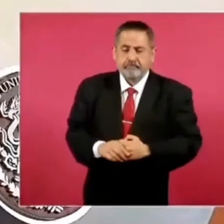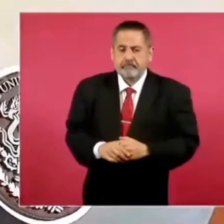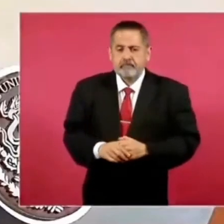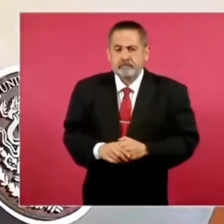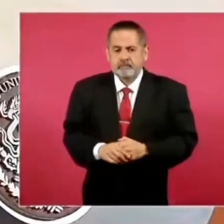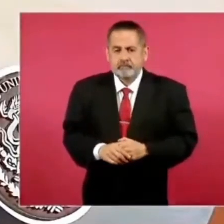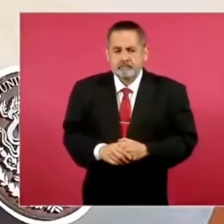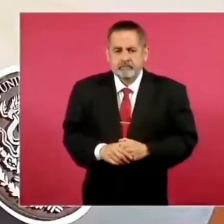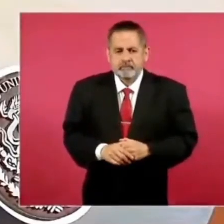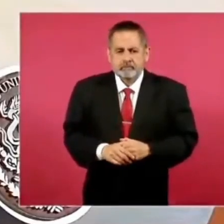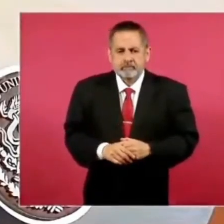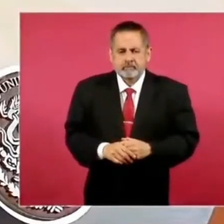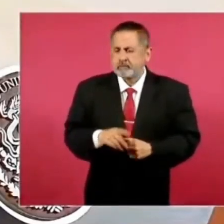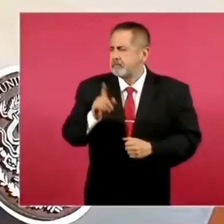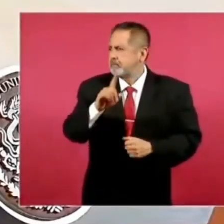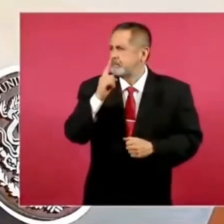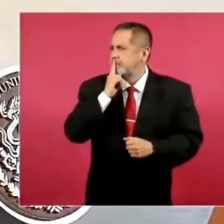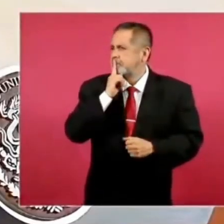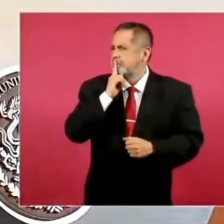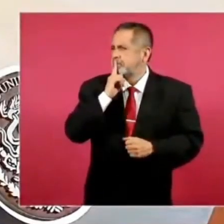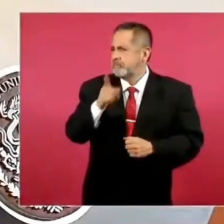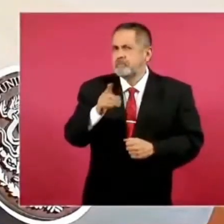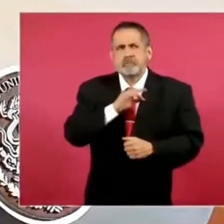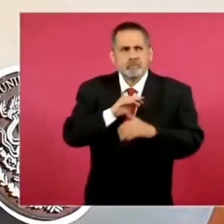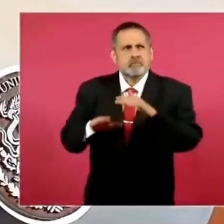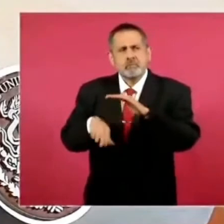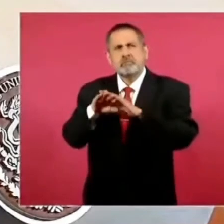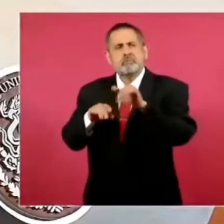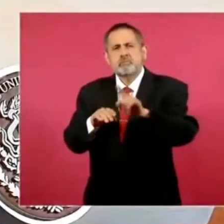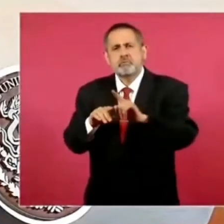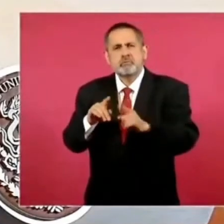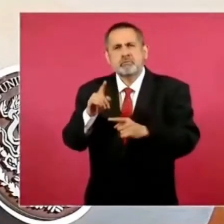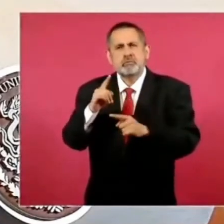no produce eso. Esa es su capacidad de generación,